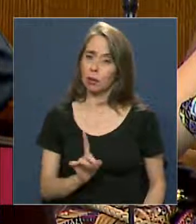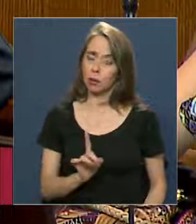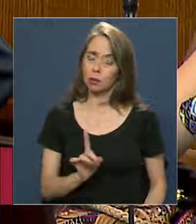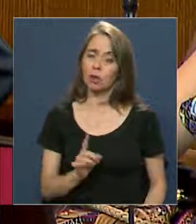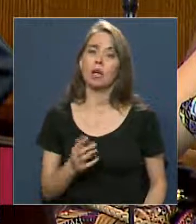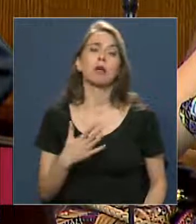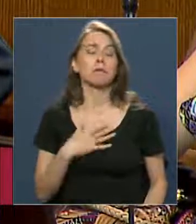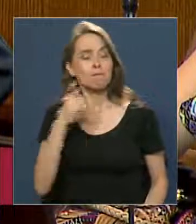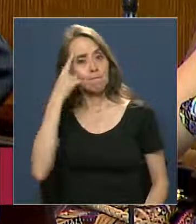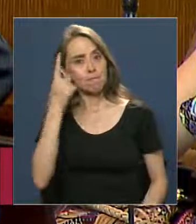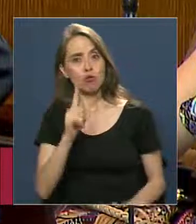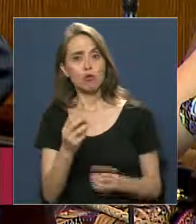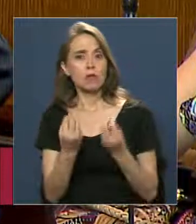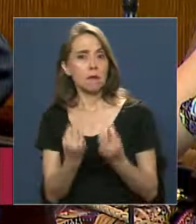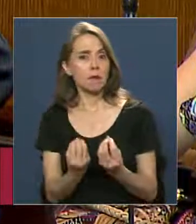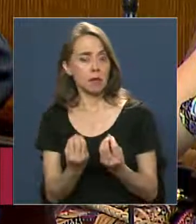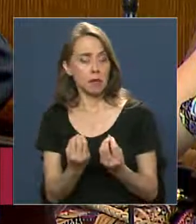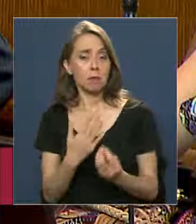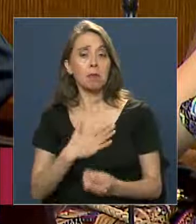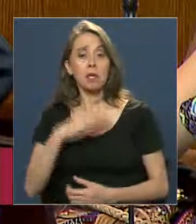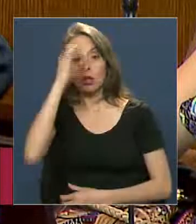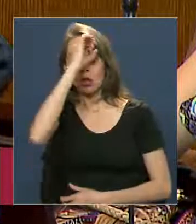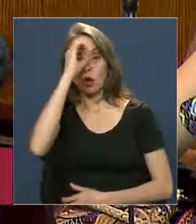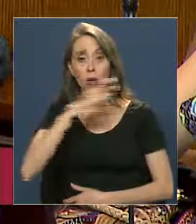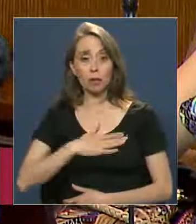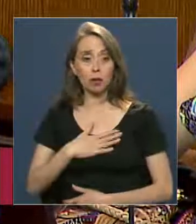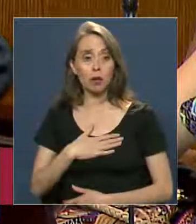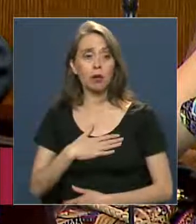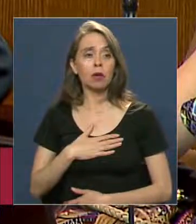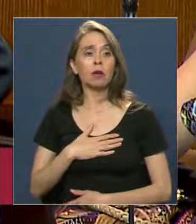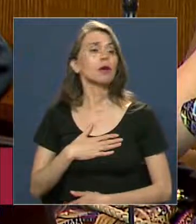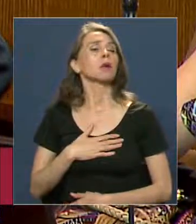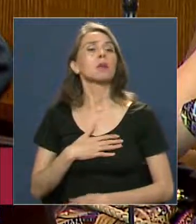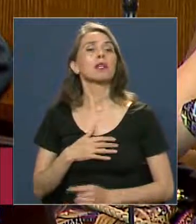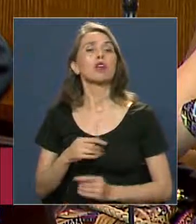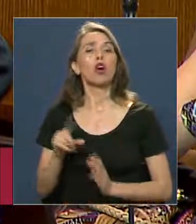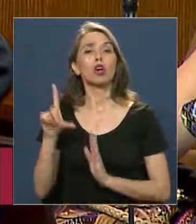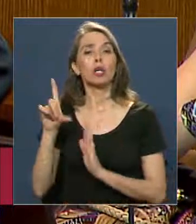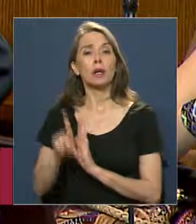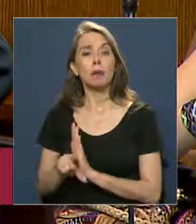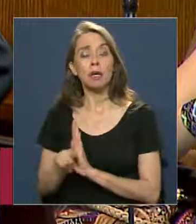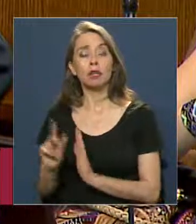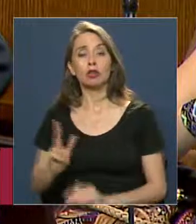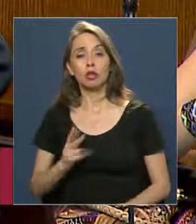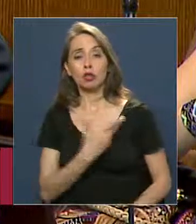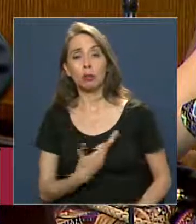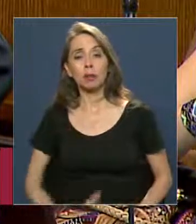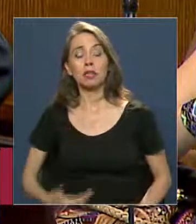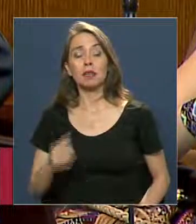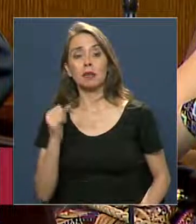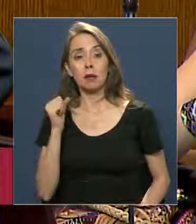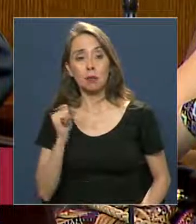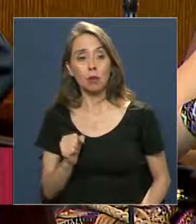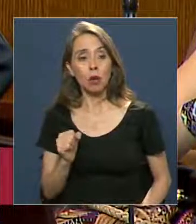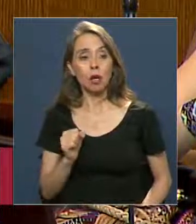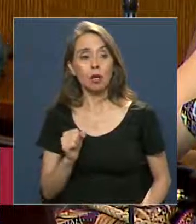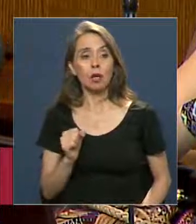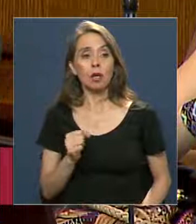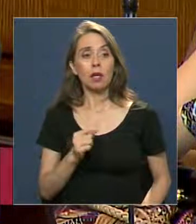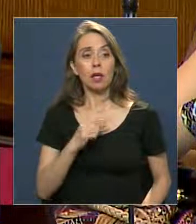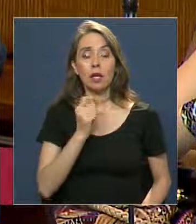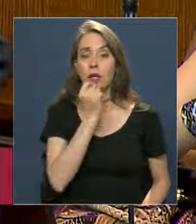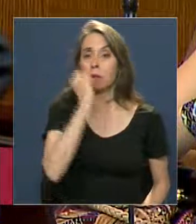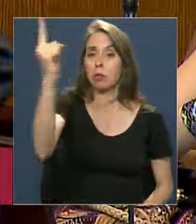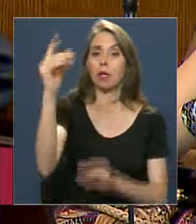muy personal. Pero creo que los menos indicados, señor presidente, para venir, ¿no es cierto?, y recurrir al típico